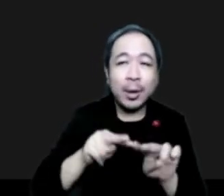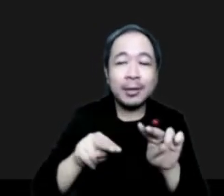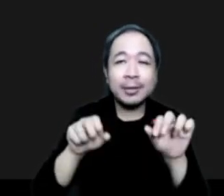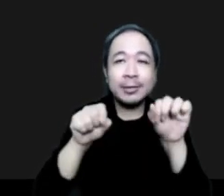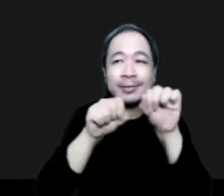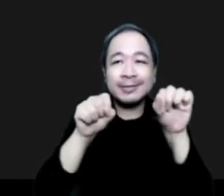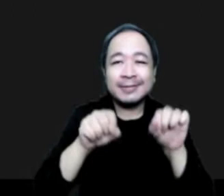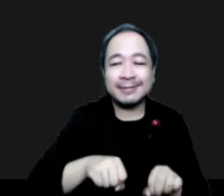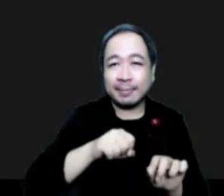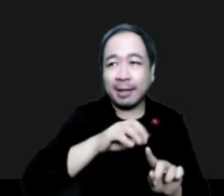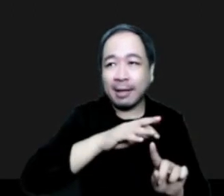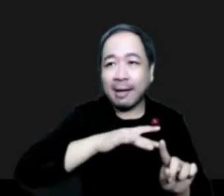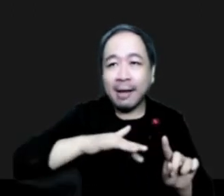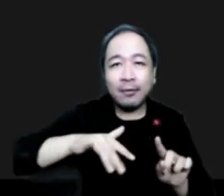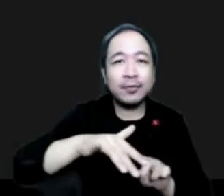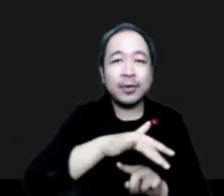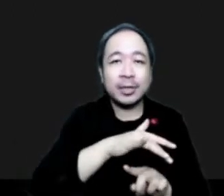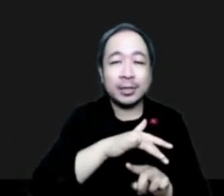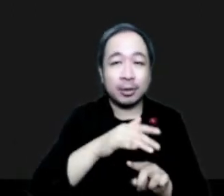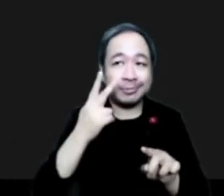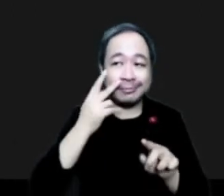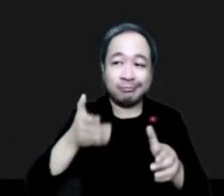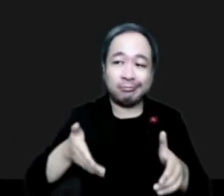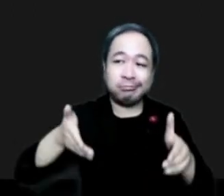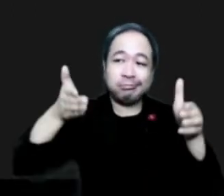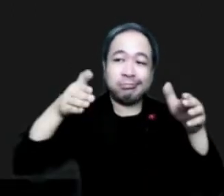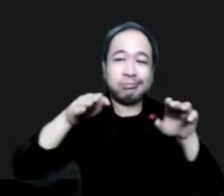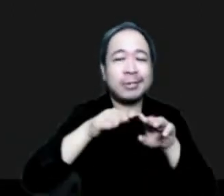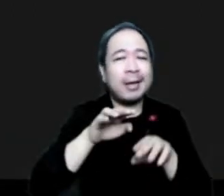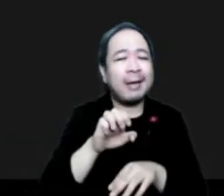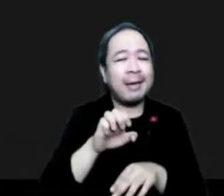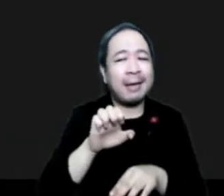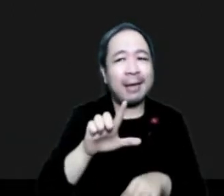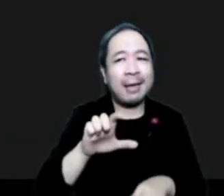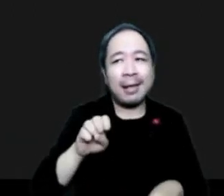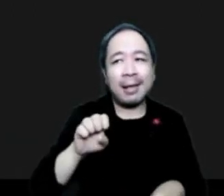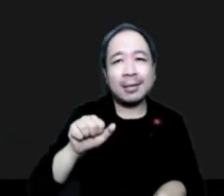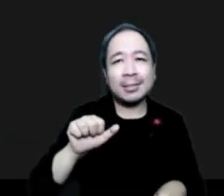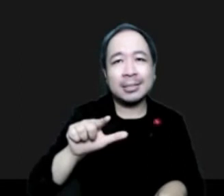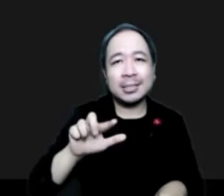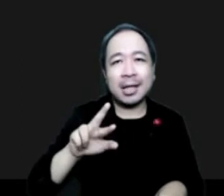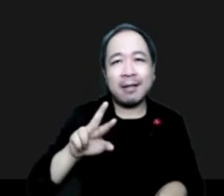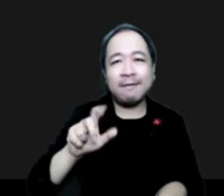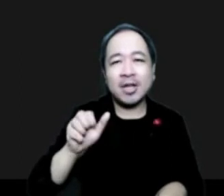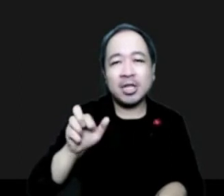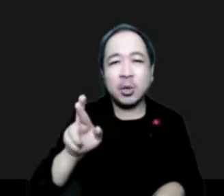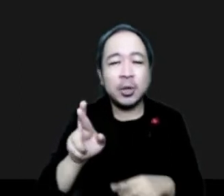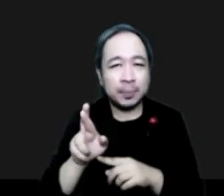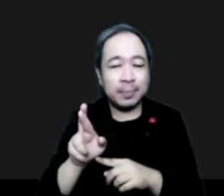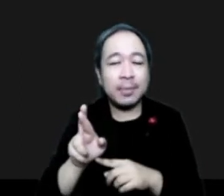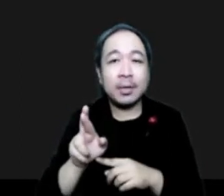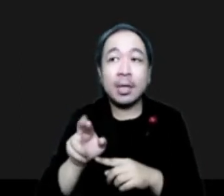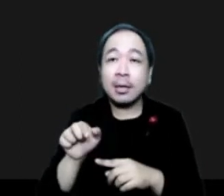sensores, también con un sistema de explotación. En el caso de Senado Escopeco, por tener una red ya